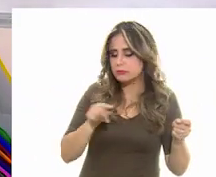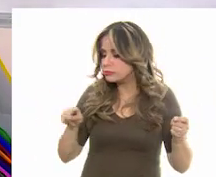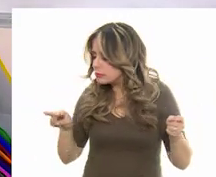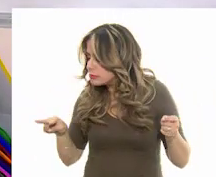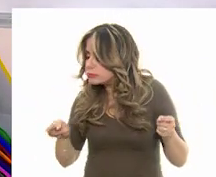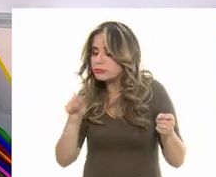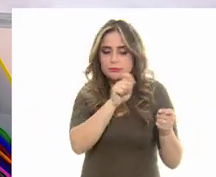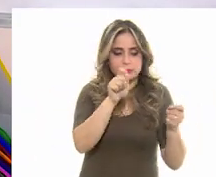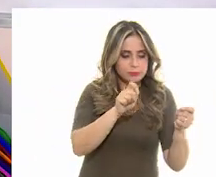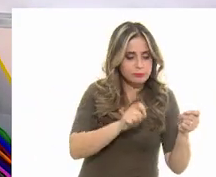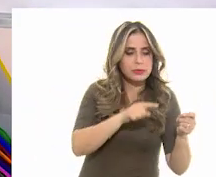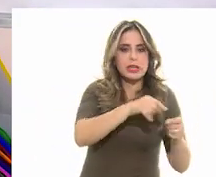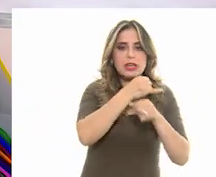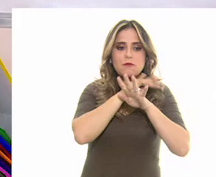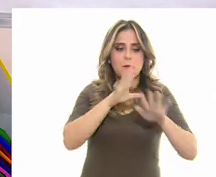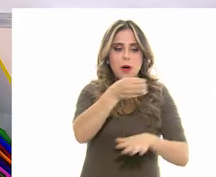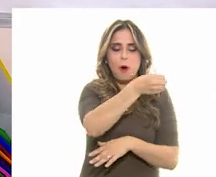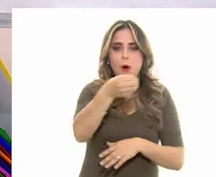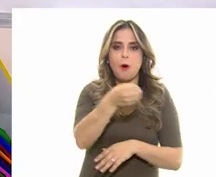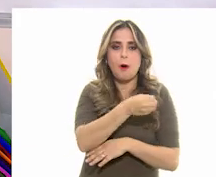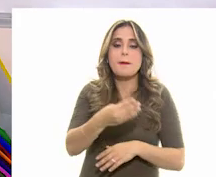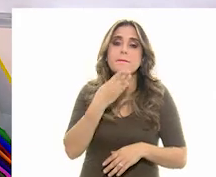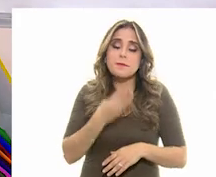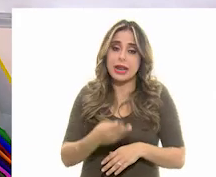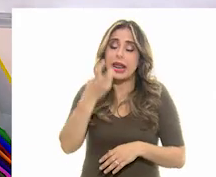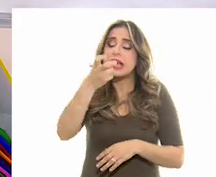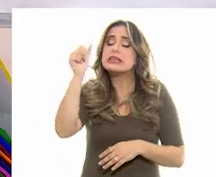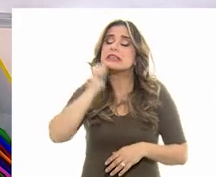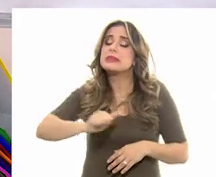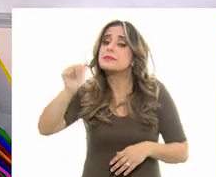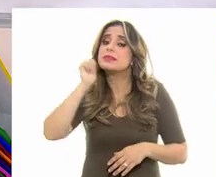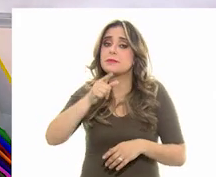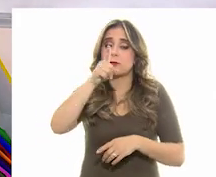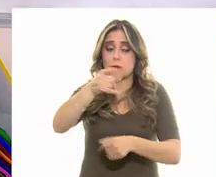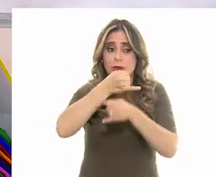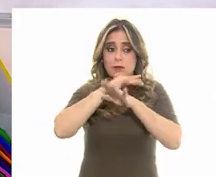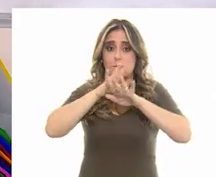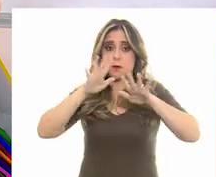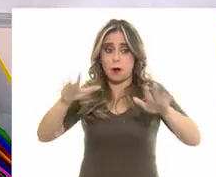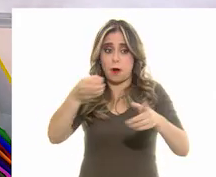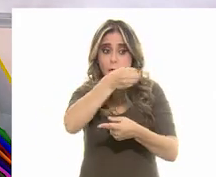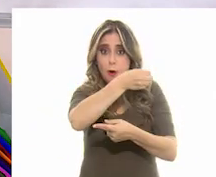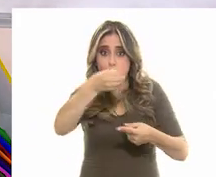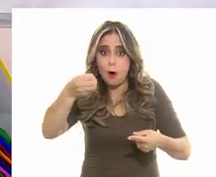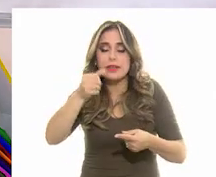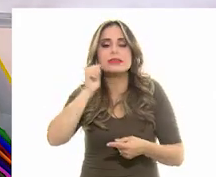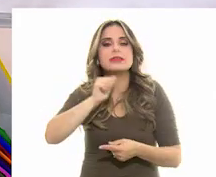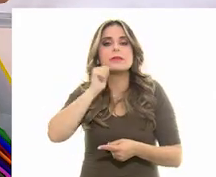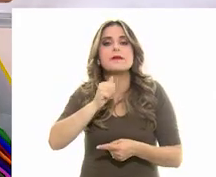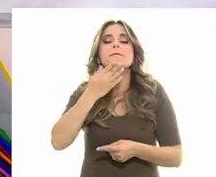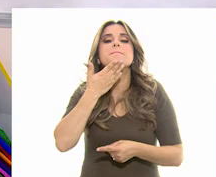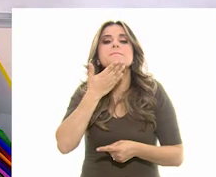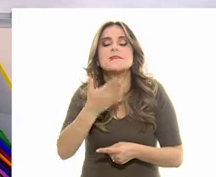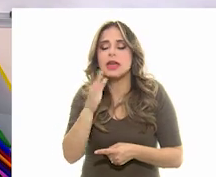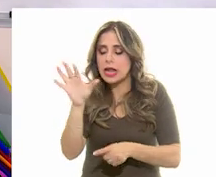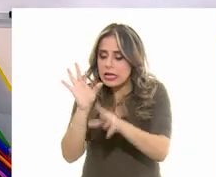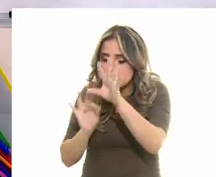otro escrito, van a tener que llevar cierto proceso y que a la primera no sale, que tenemos que